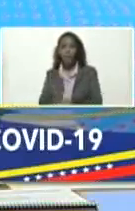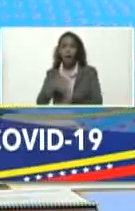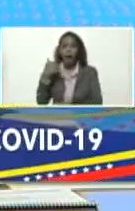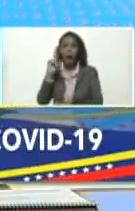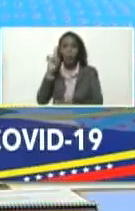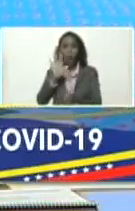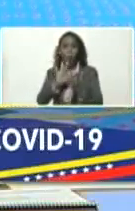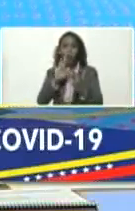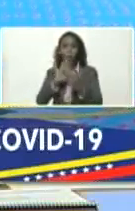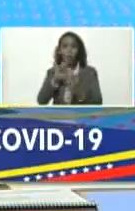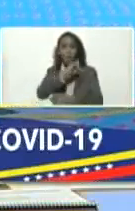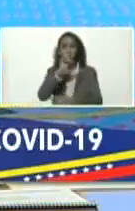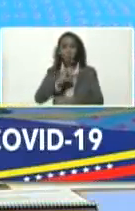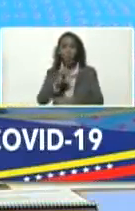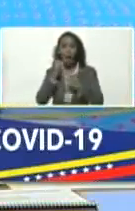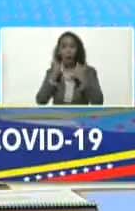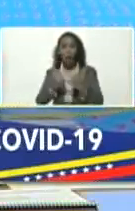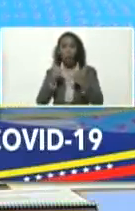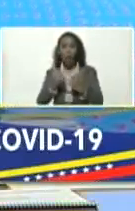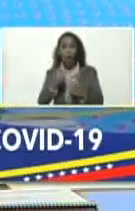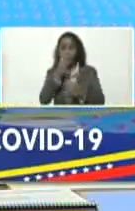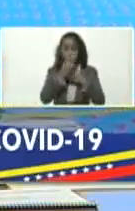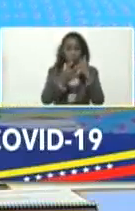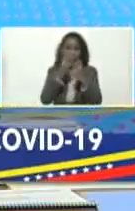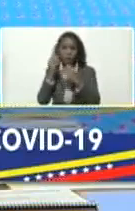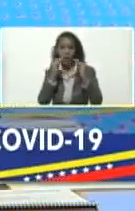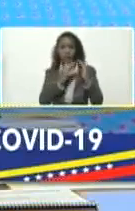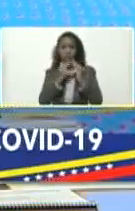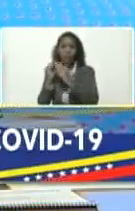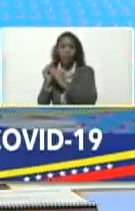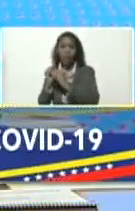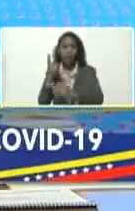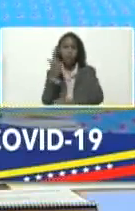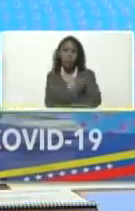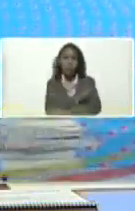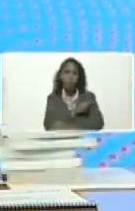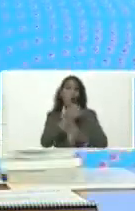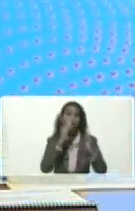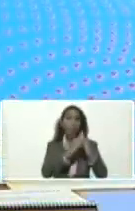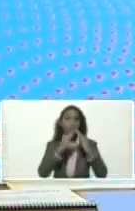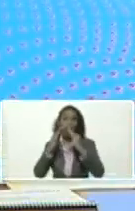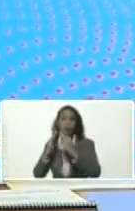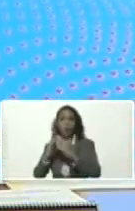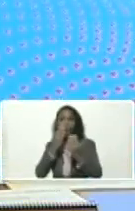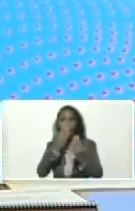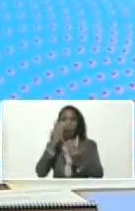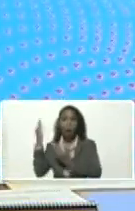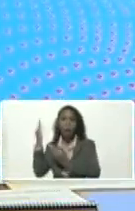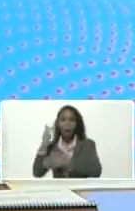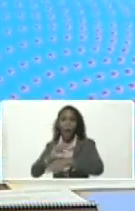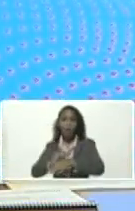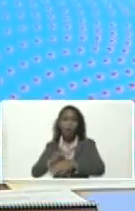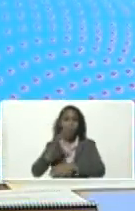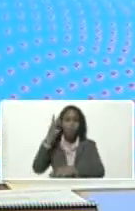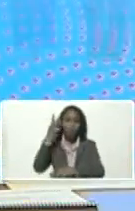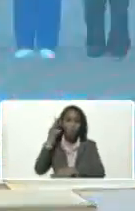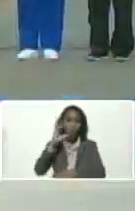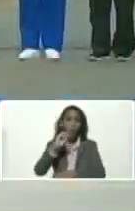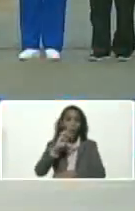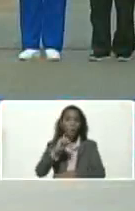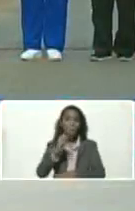pase al Zulia. La visita casa por casa, la vacuna casa por casa. Allá está la doctora Omaira